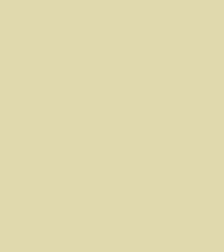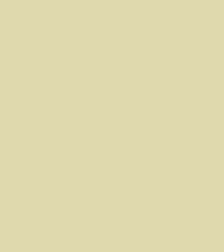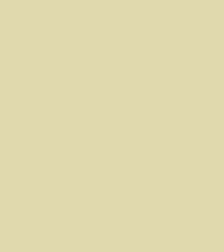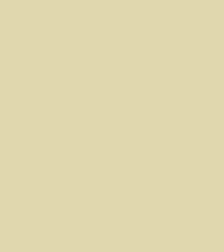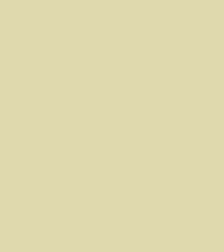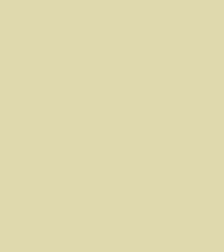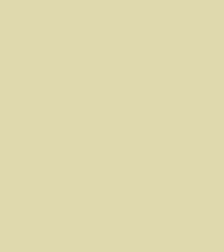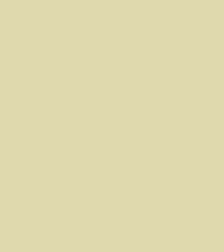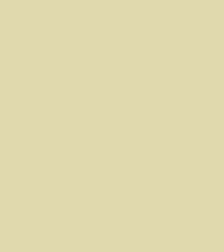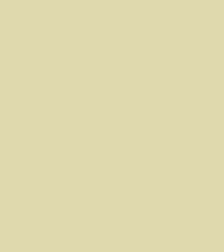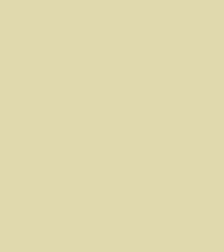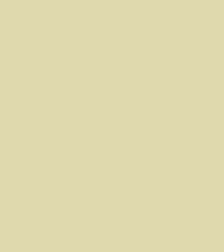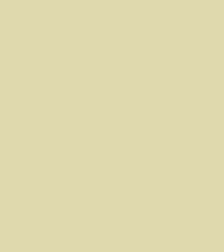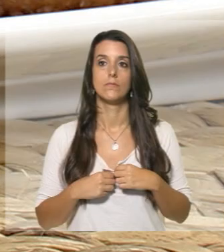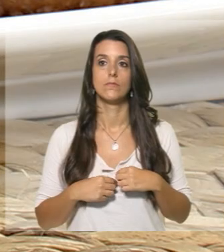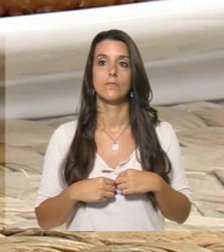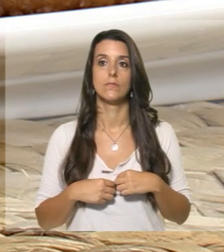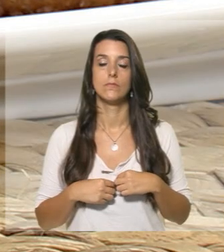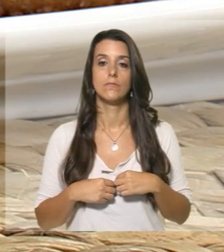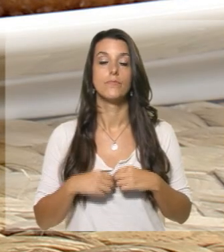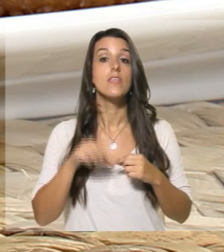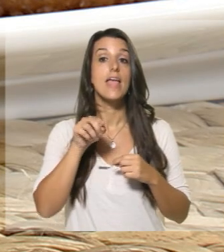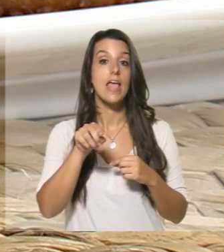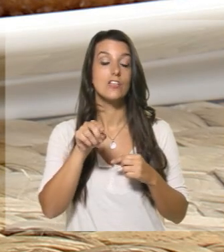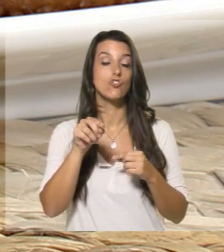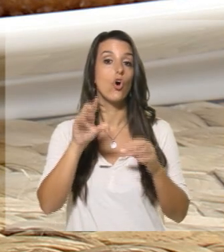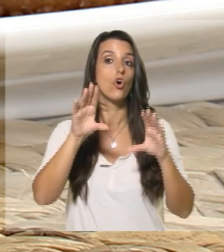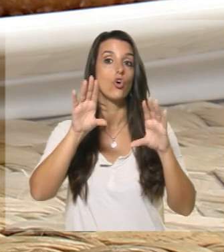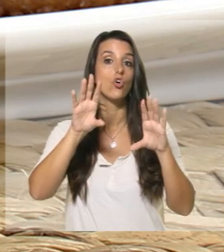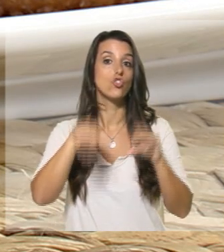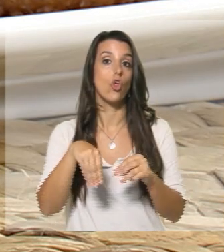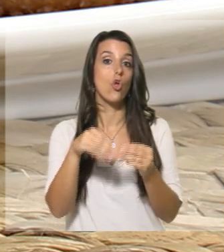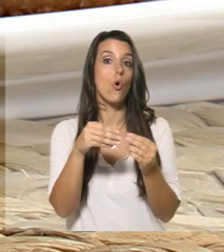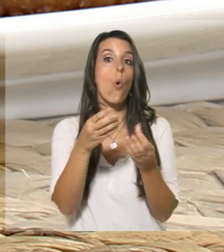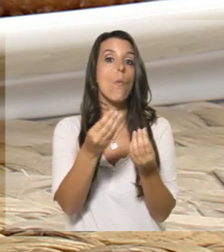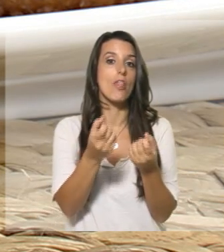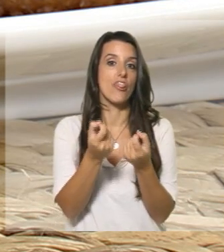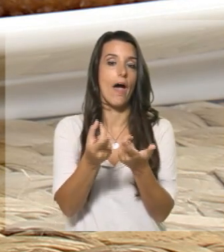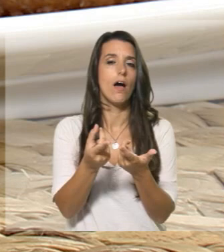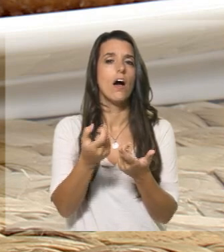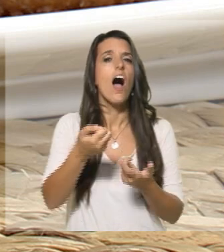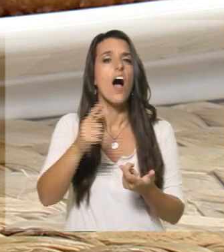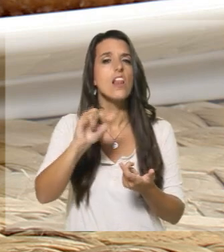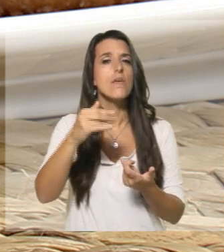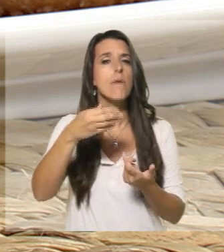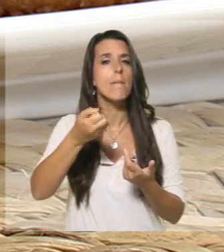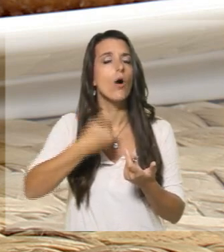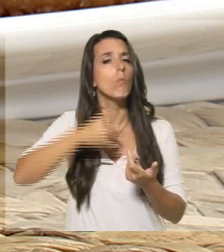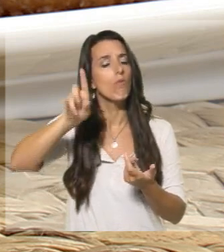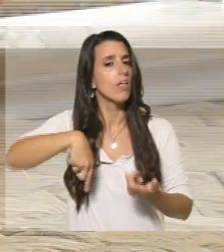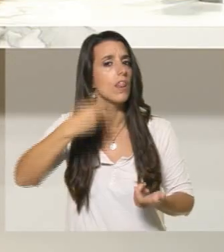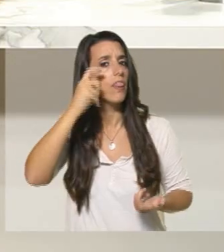le agregamos 1/4 taza de ron y con eso embebemos estos alibaba. ¿De dónde son los alibaba, el origen de la